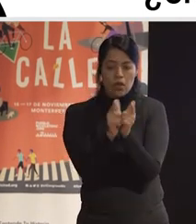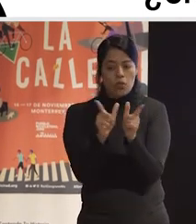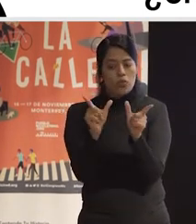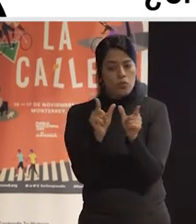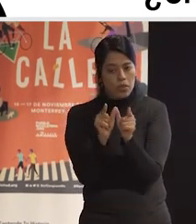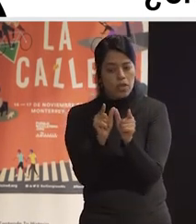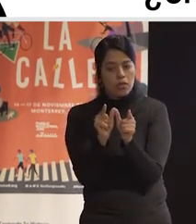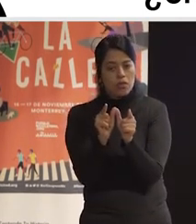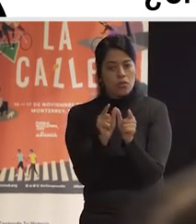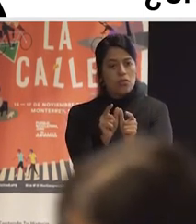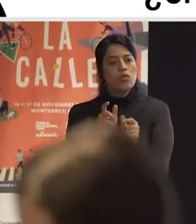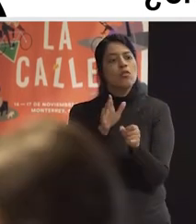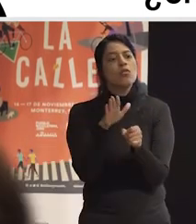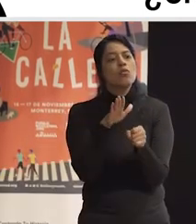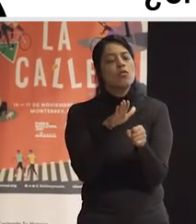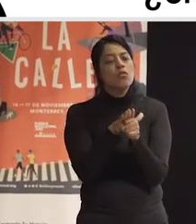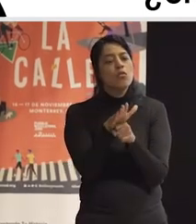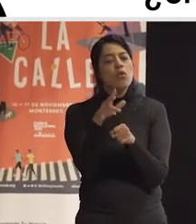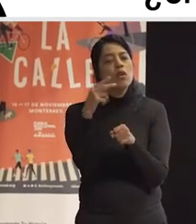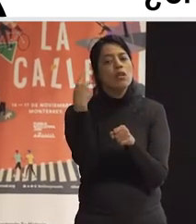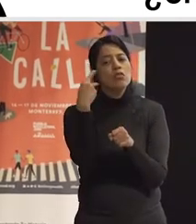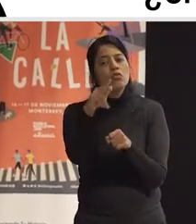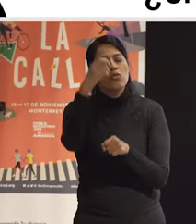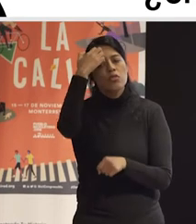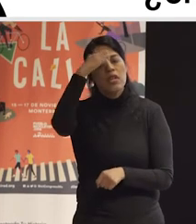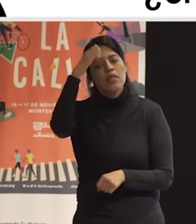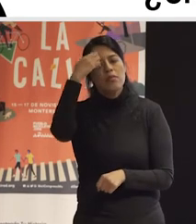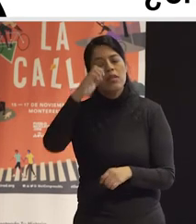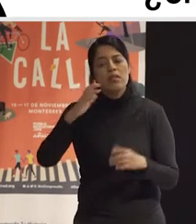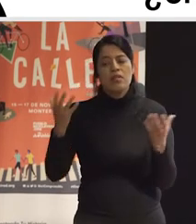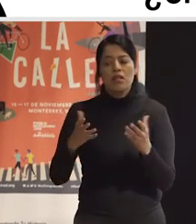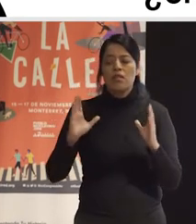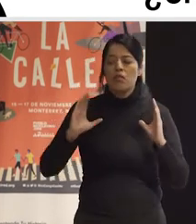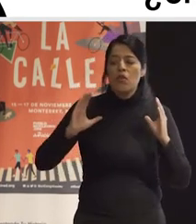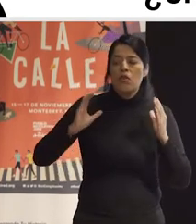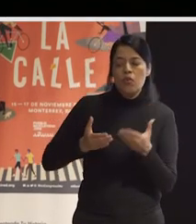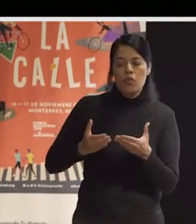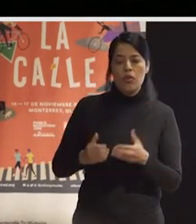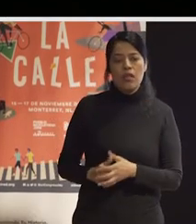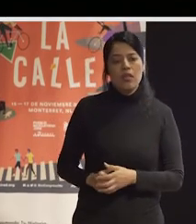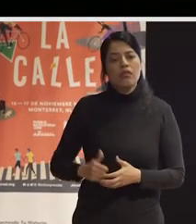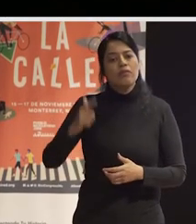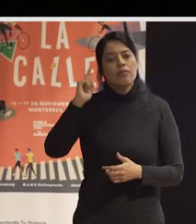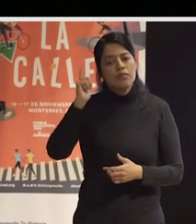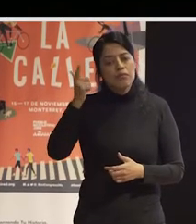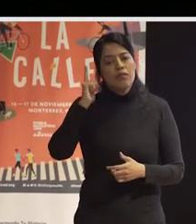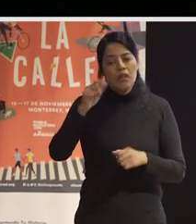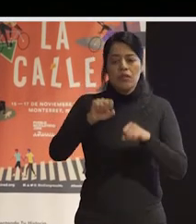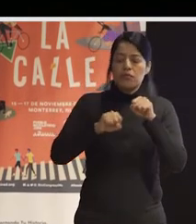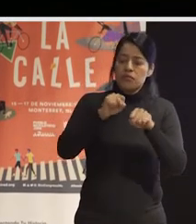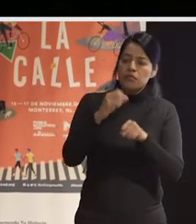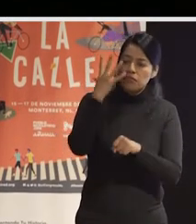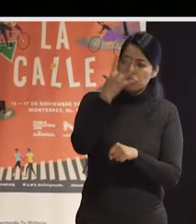entonces cuáles han sido sus experiencias creando comunidad ojalá tenga que ver con la bici qué